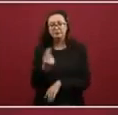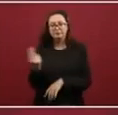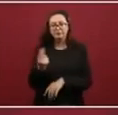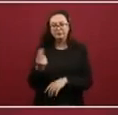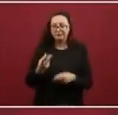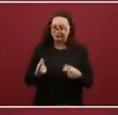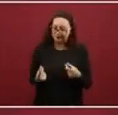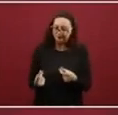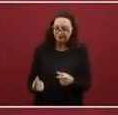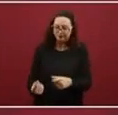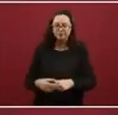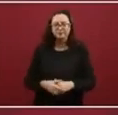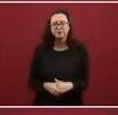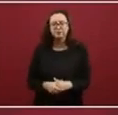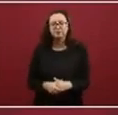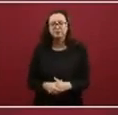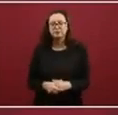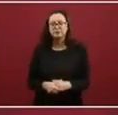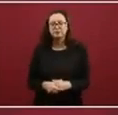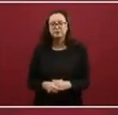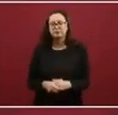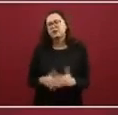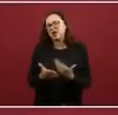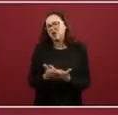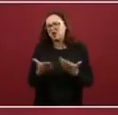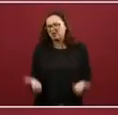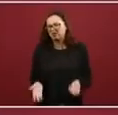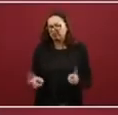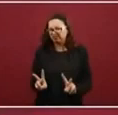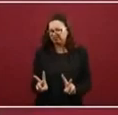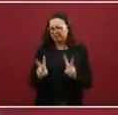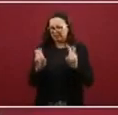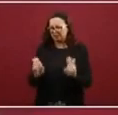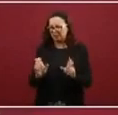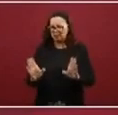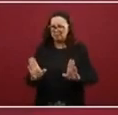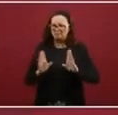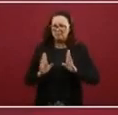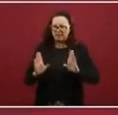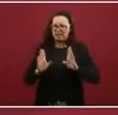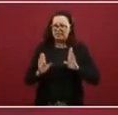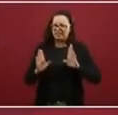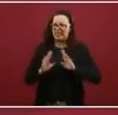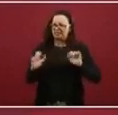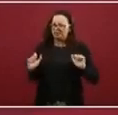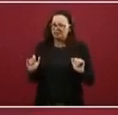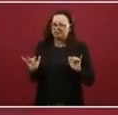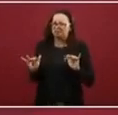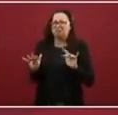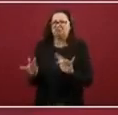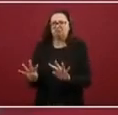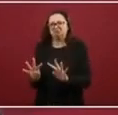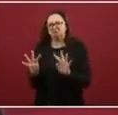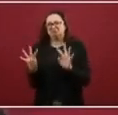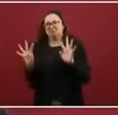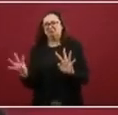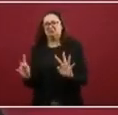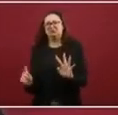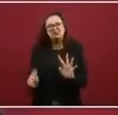Ahora, la militarización querría decir que vas a ser agresivo, que vas a violentar